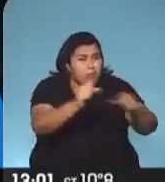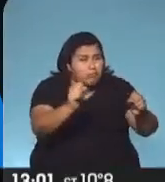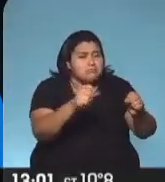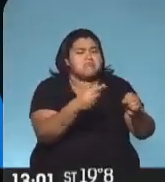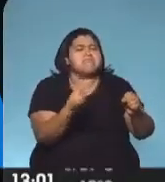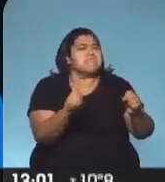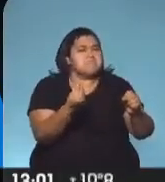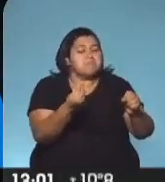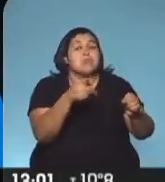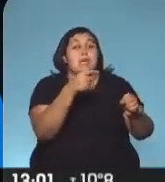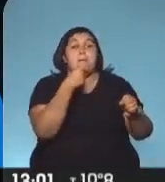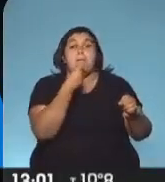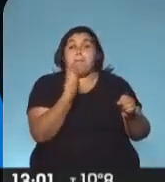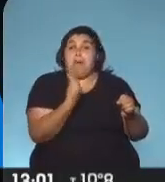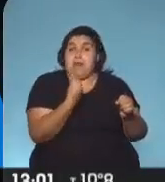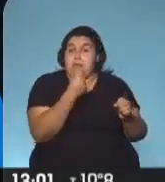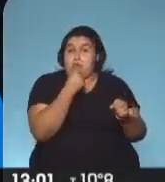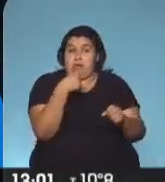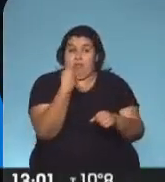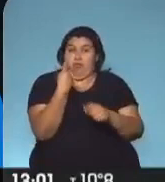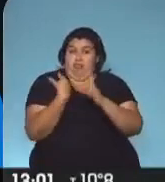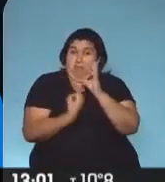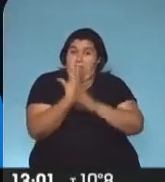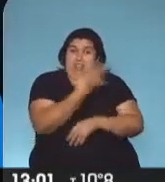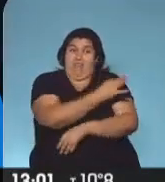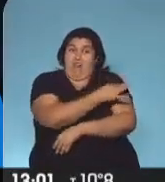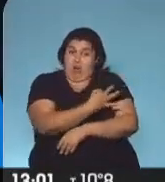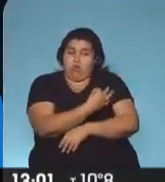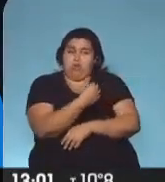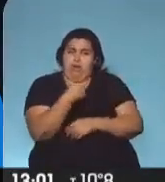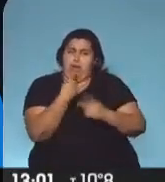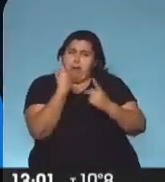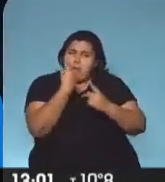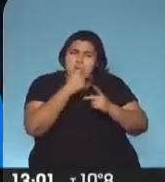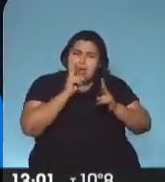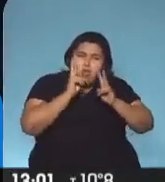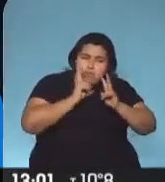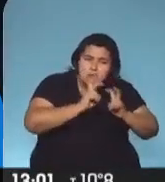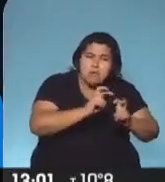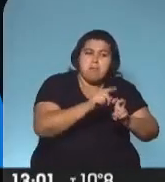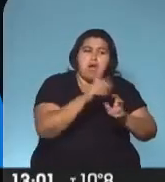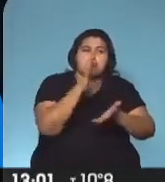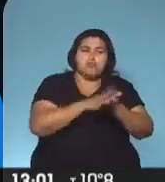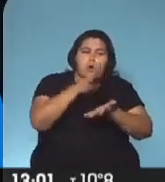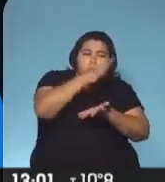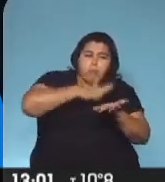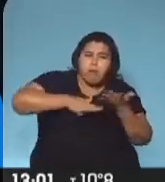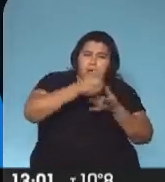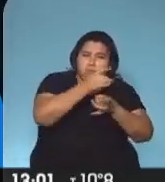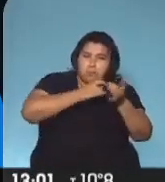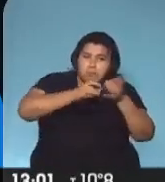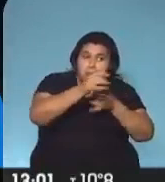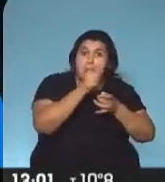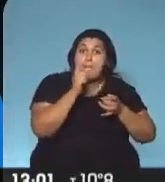sirve y sirve por ejemplo cuando cuando haya que hacer la vacuna cuando se está haciendo la vacuna que las características del vino local sean puestas en la